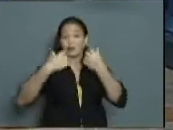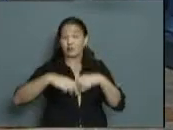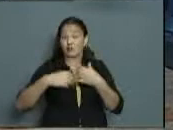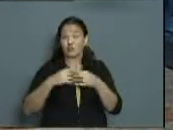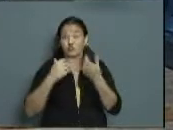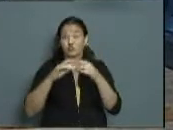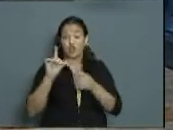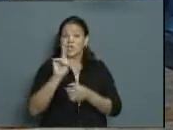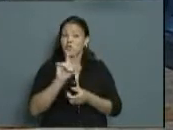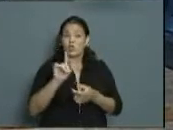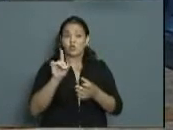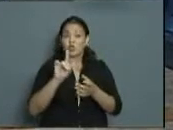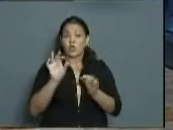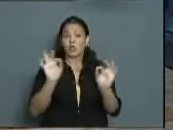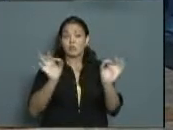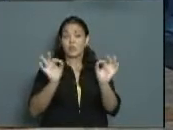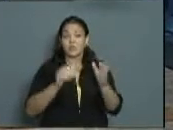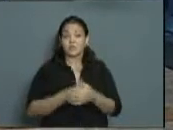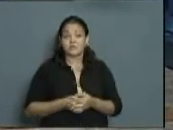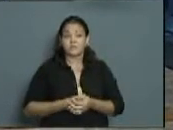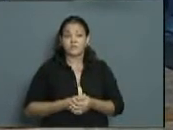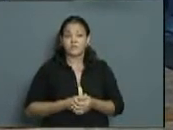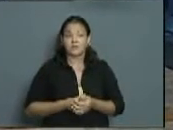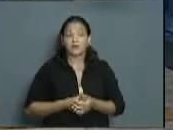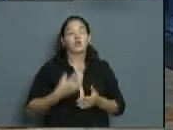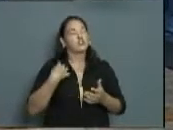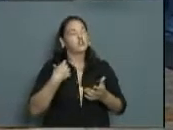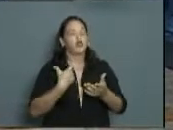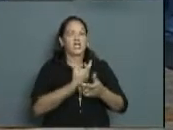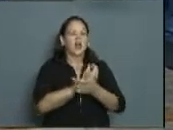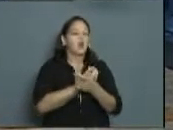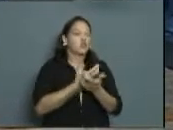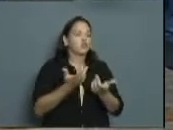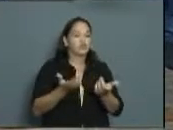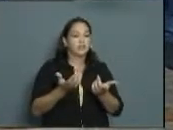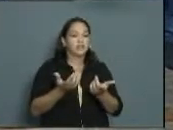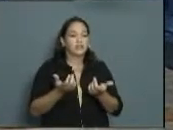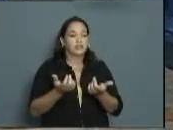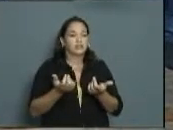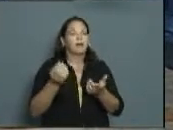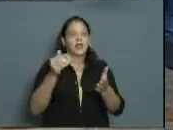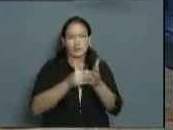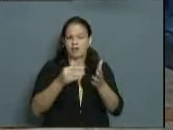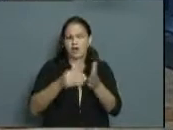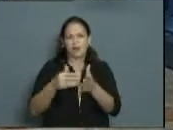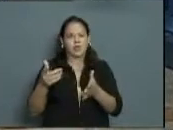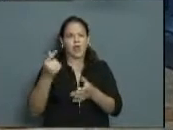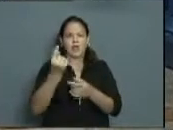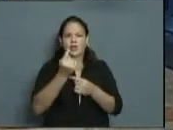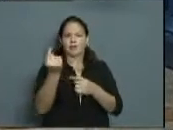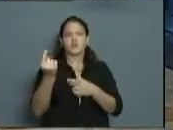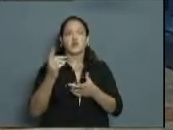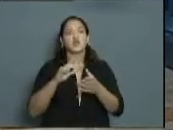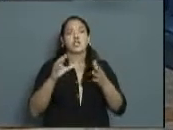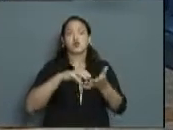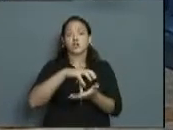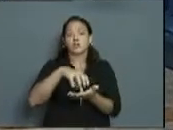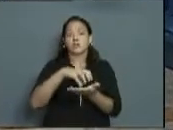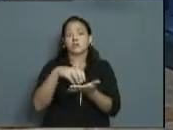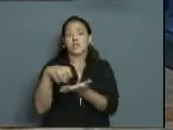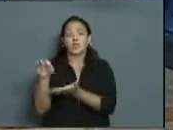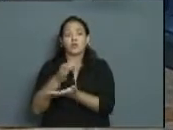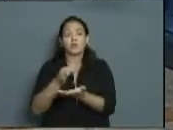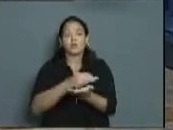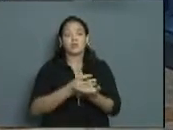decir, se está produciendo, y yo estoy seguro que en cuanto se tengan las dosis, bueno, van a comenzar a llegar a cada uno de los territorios, porque es una de las inquietudes de los